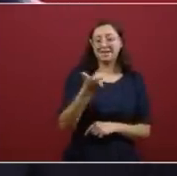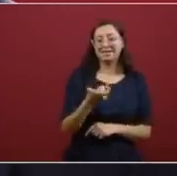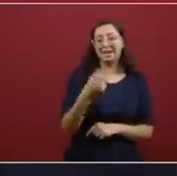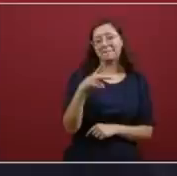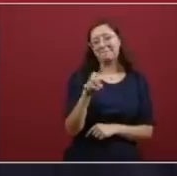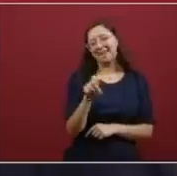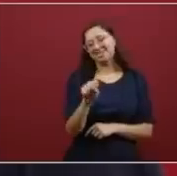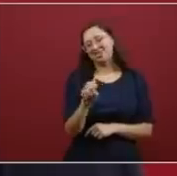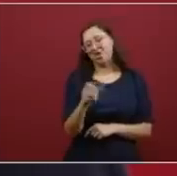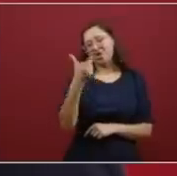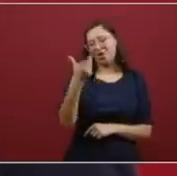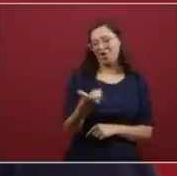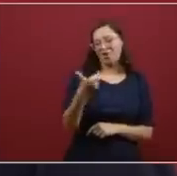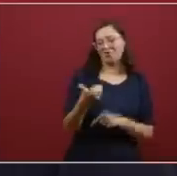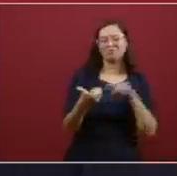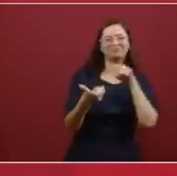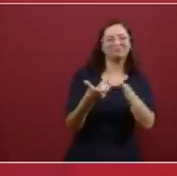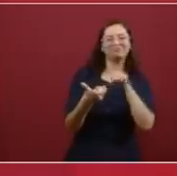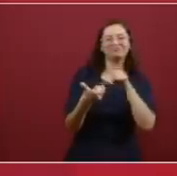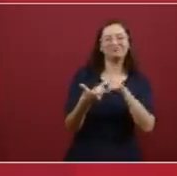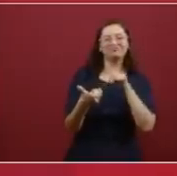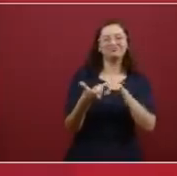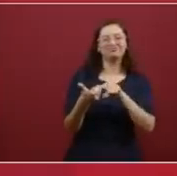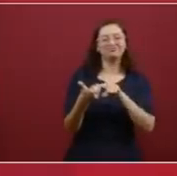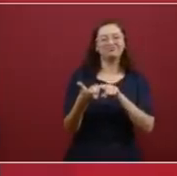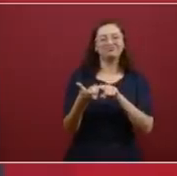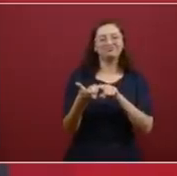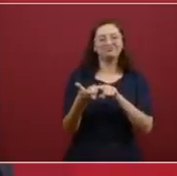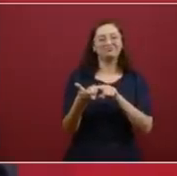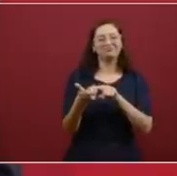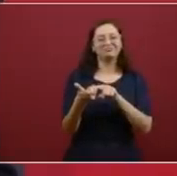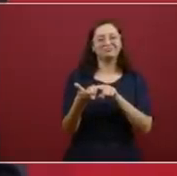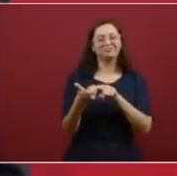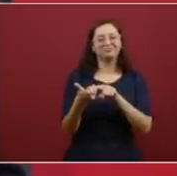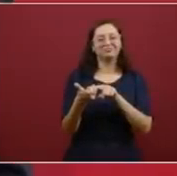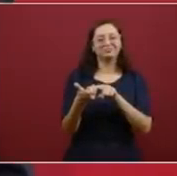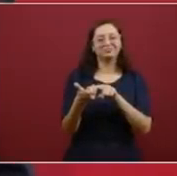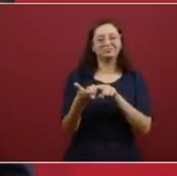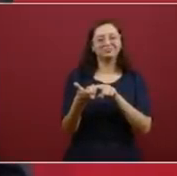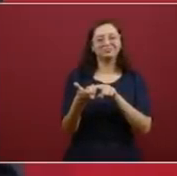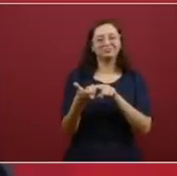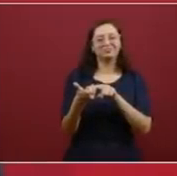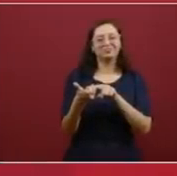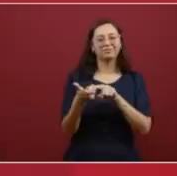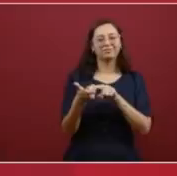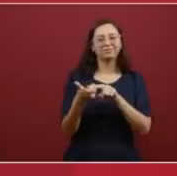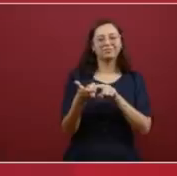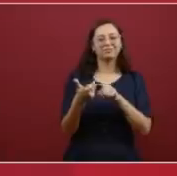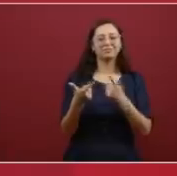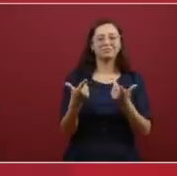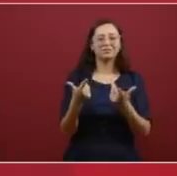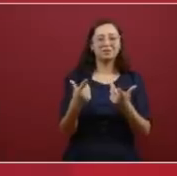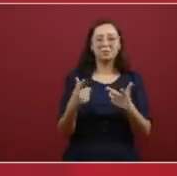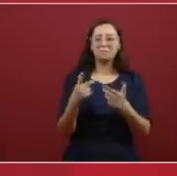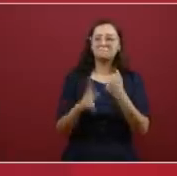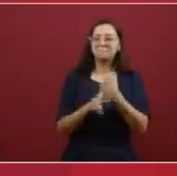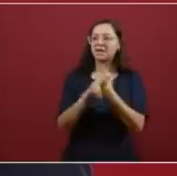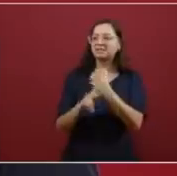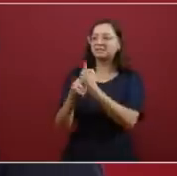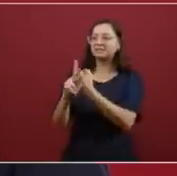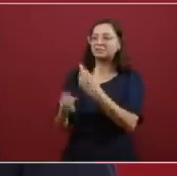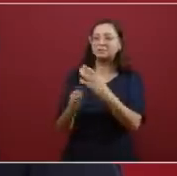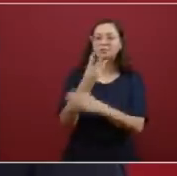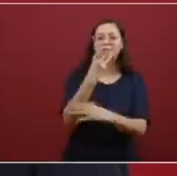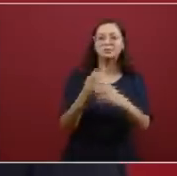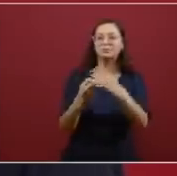fue la moneda de los países emergentes